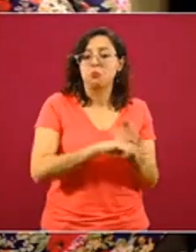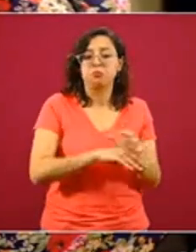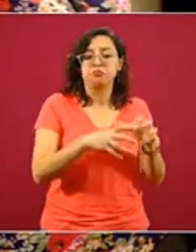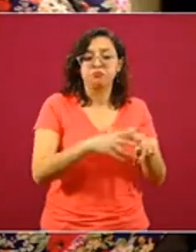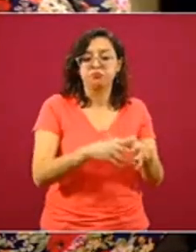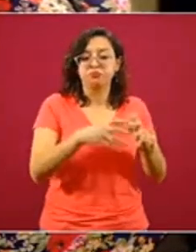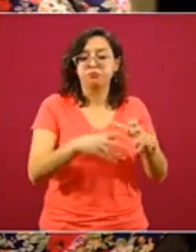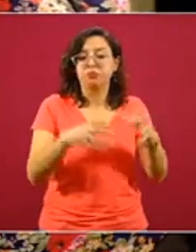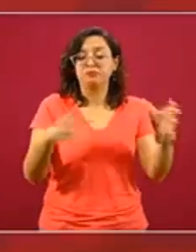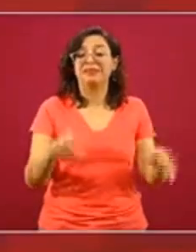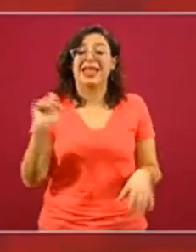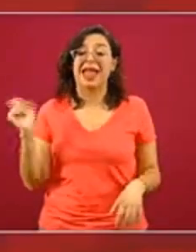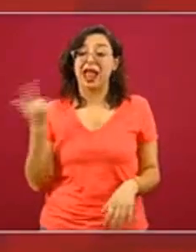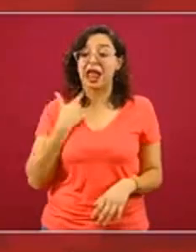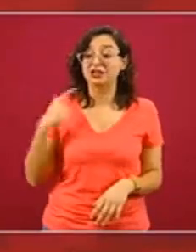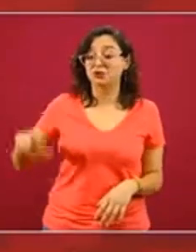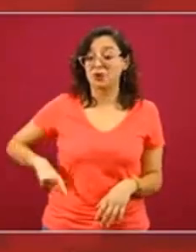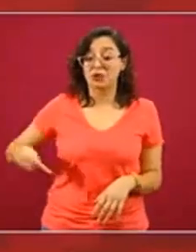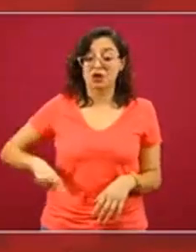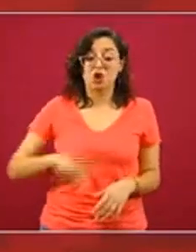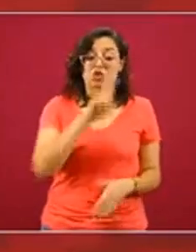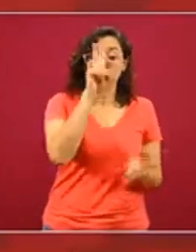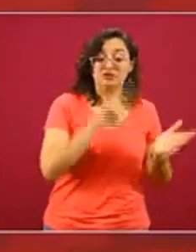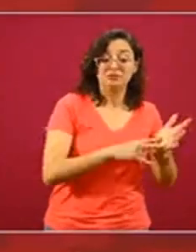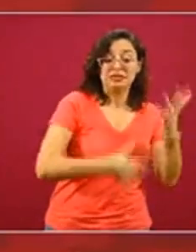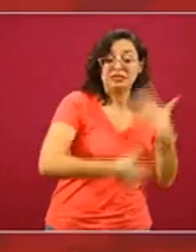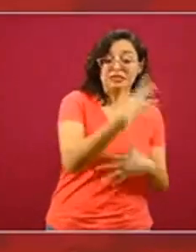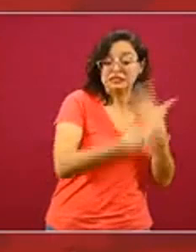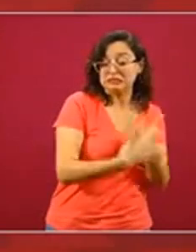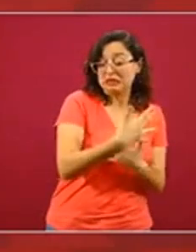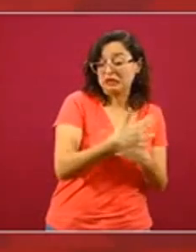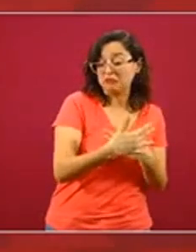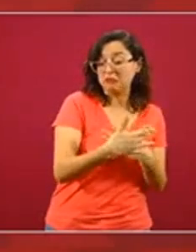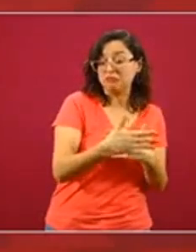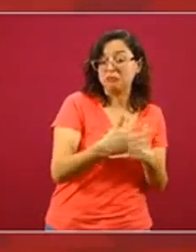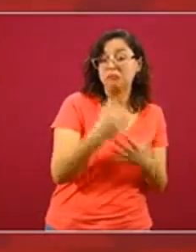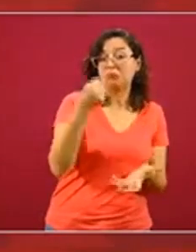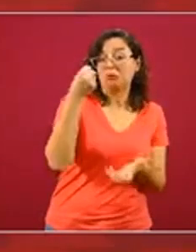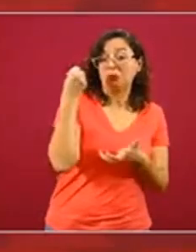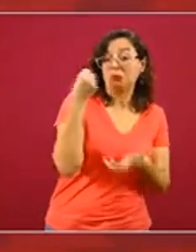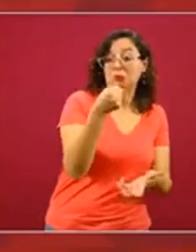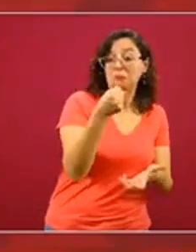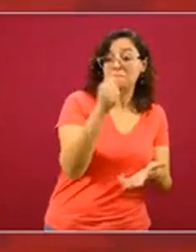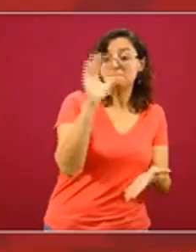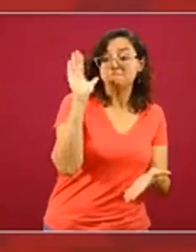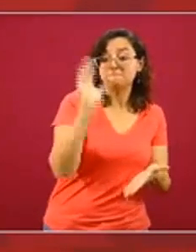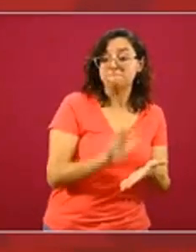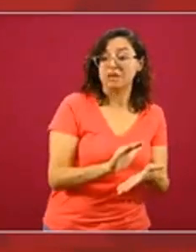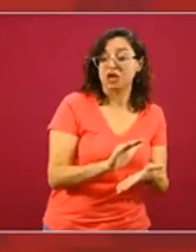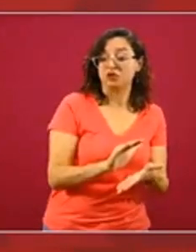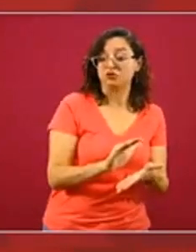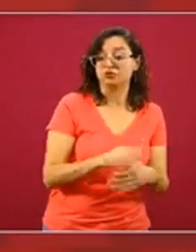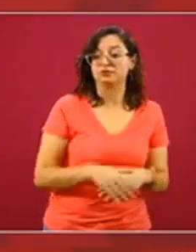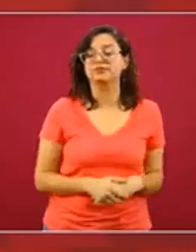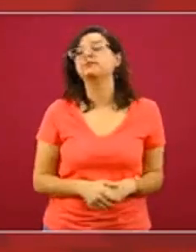a partir de 2015, se redujo en términos reales, se redujo. Pero no solo eso, sino que